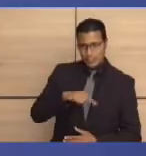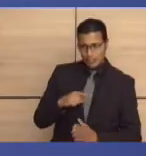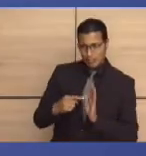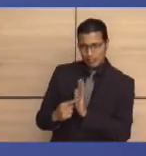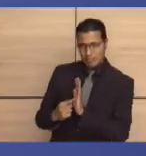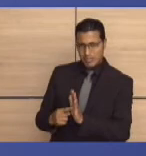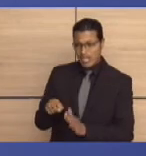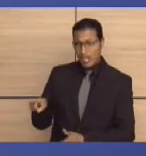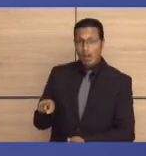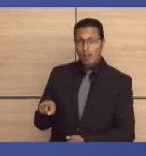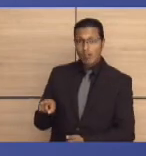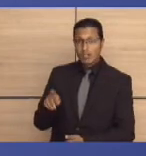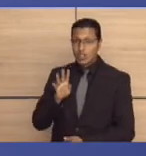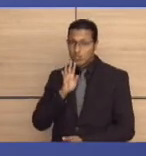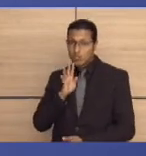intérprete...